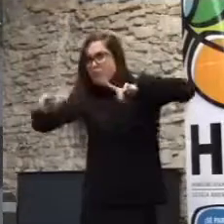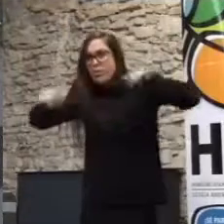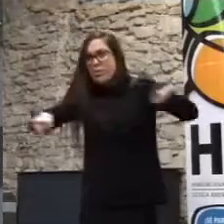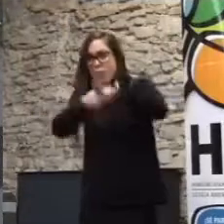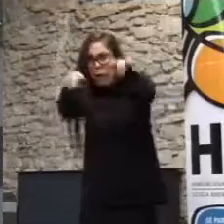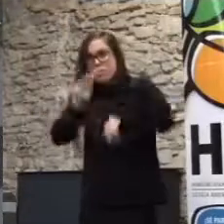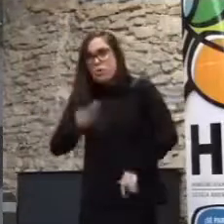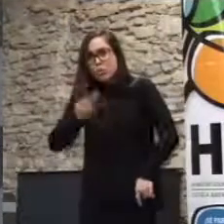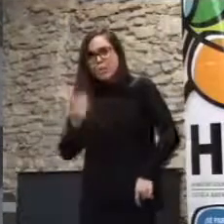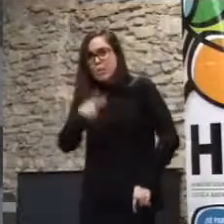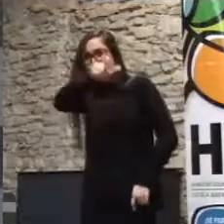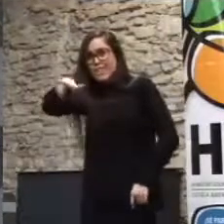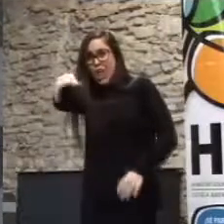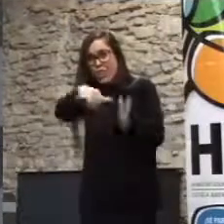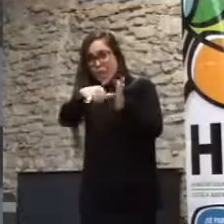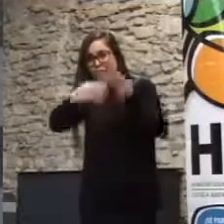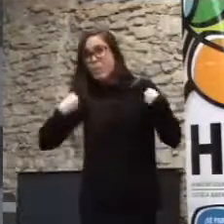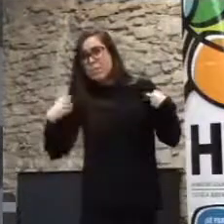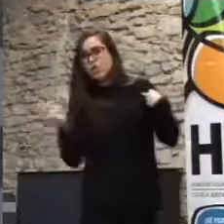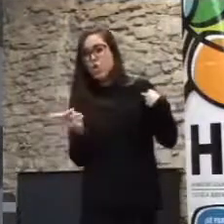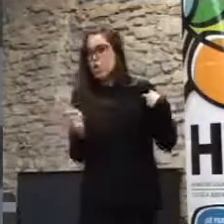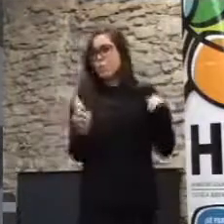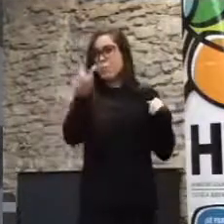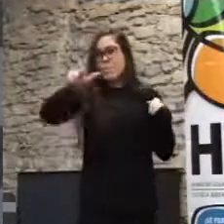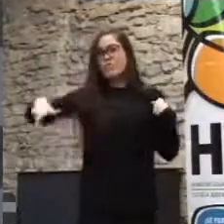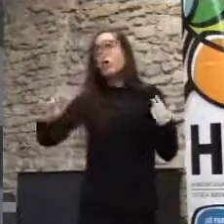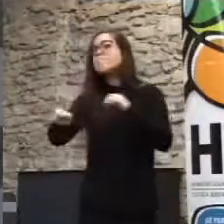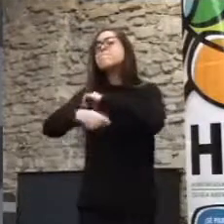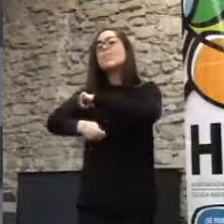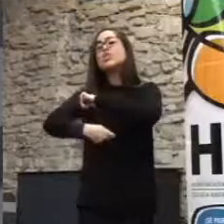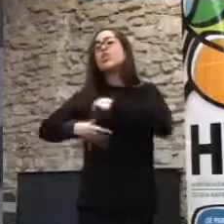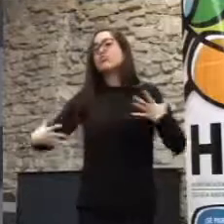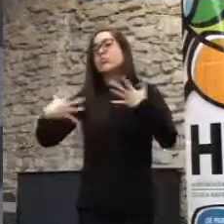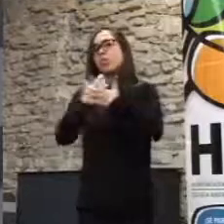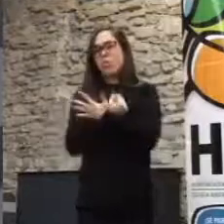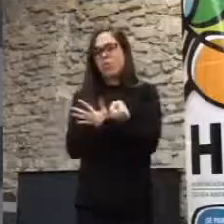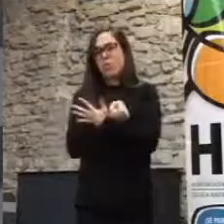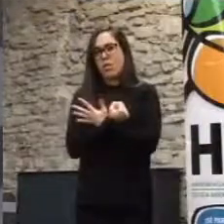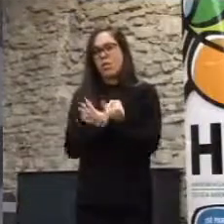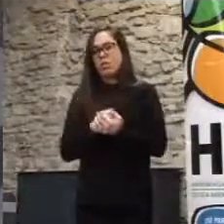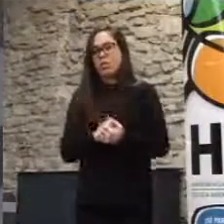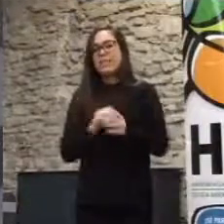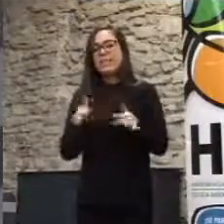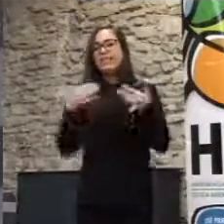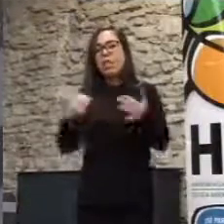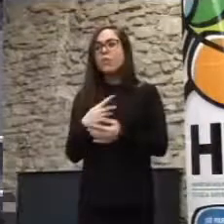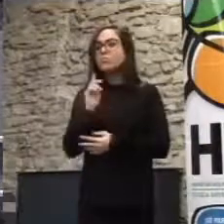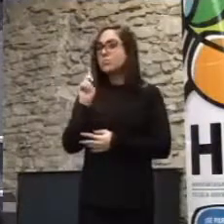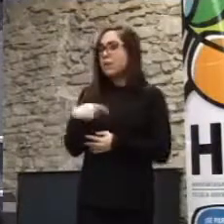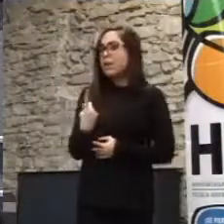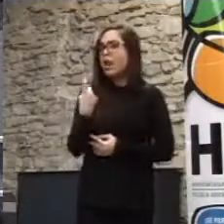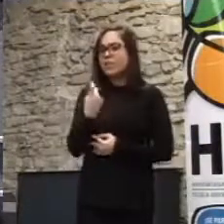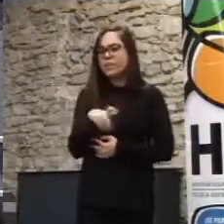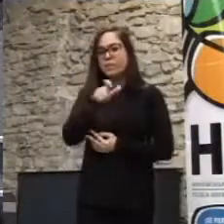calle. Y eso lo permite la dimensión de la ciudad. Y luego también permite esa dimensión que la gente tenga tiempo para